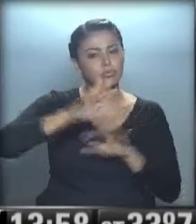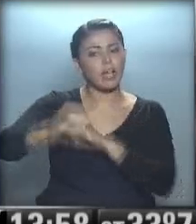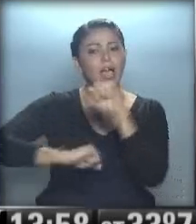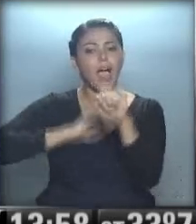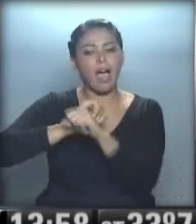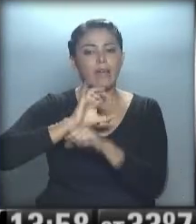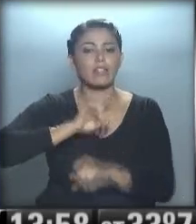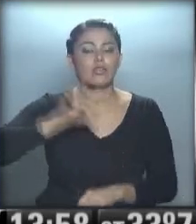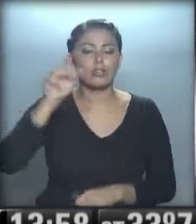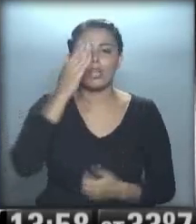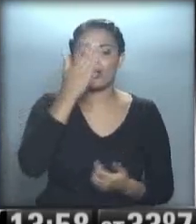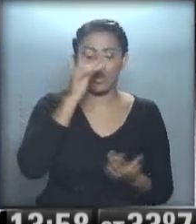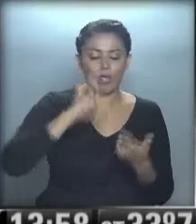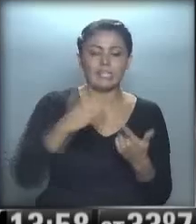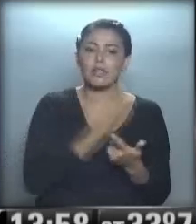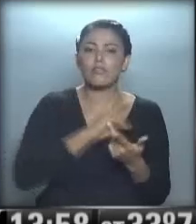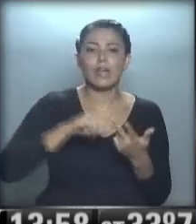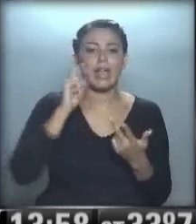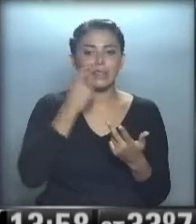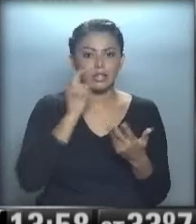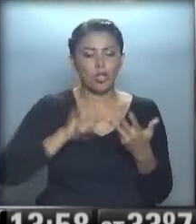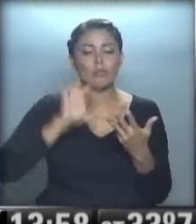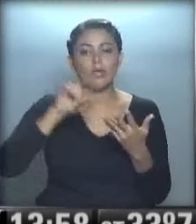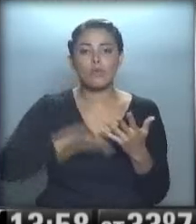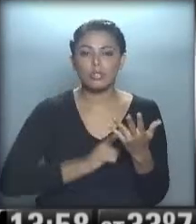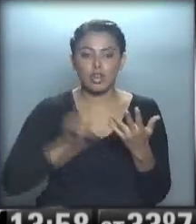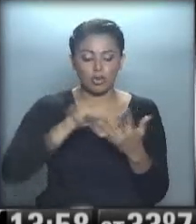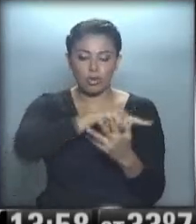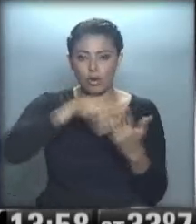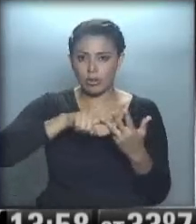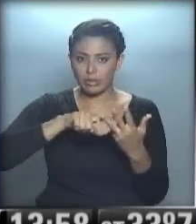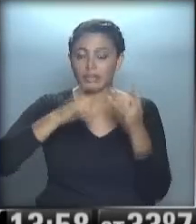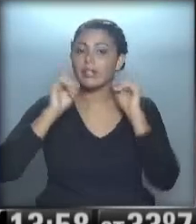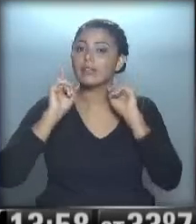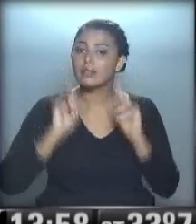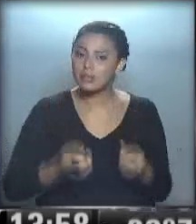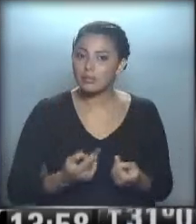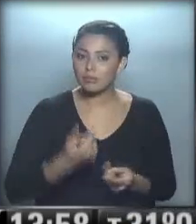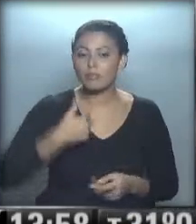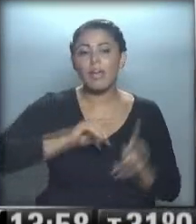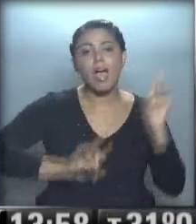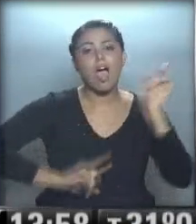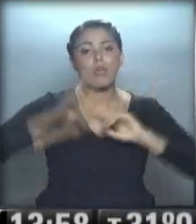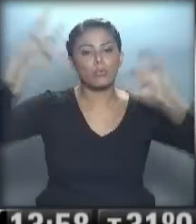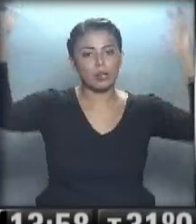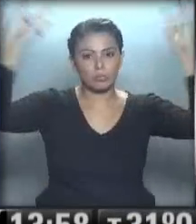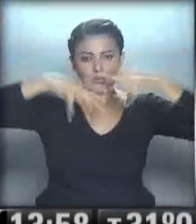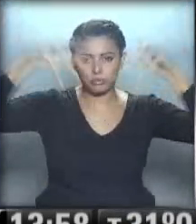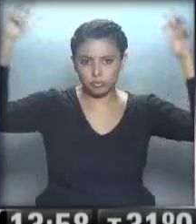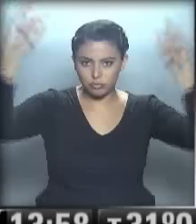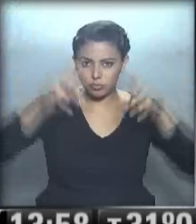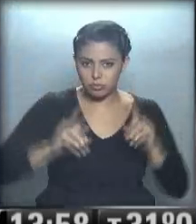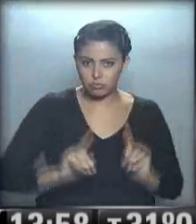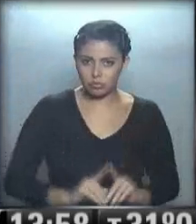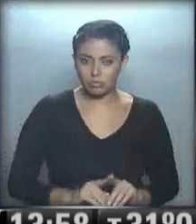el norte, Córdoba, Santa Fe, Entre Ríos, norte de Buenos Aires. Van a producirse algunas tormentas,